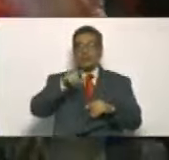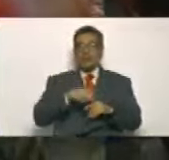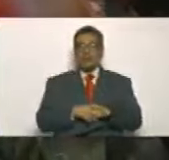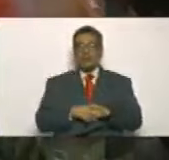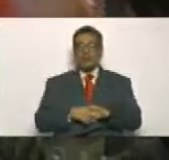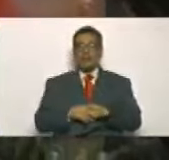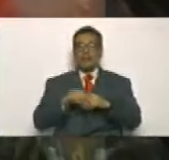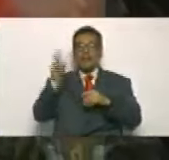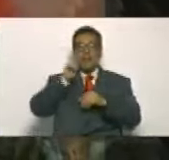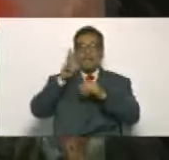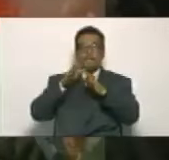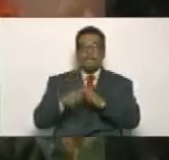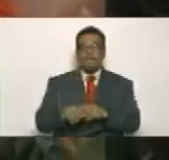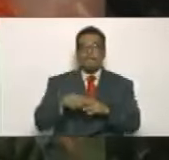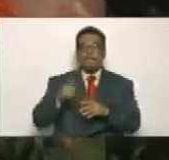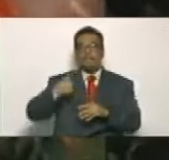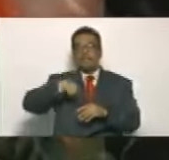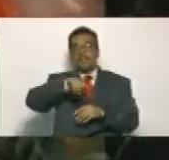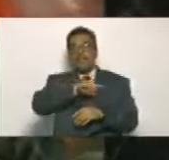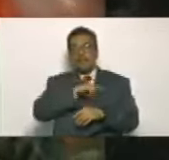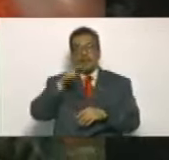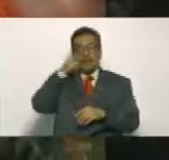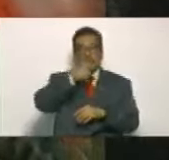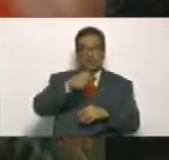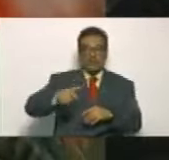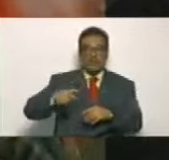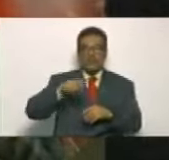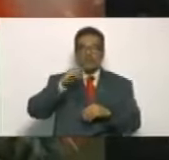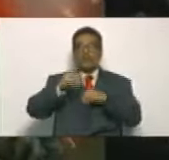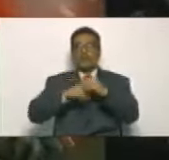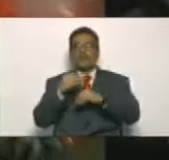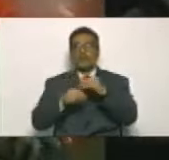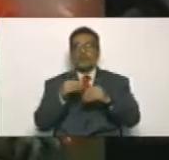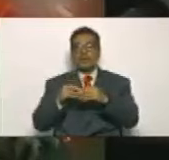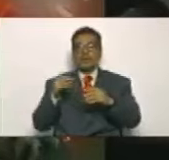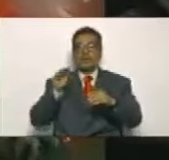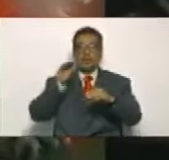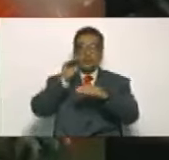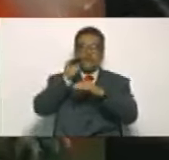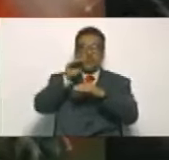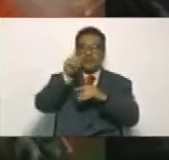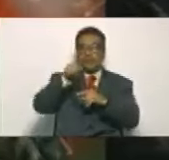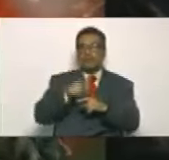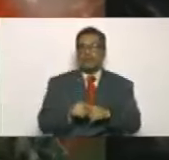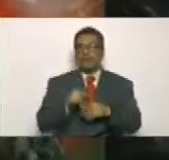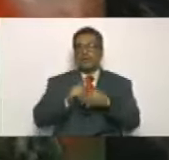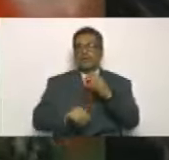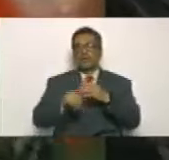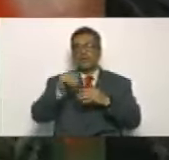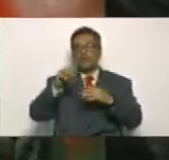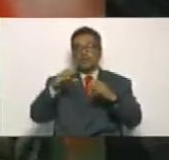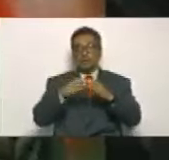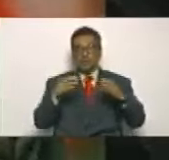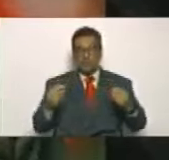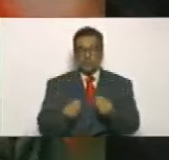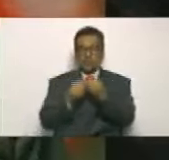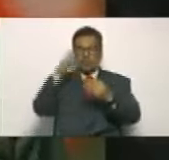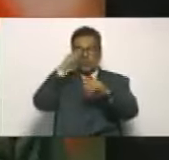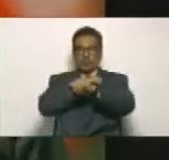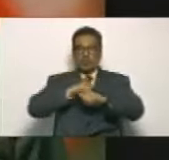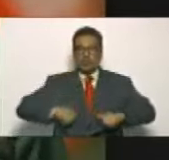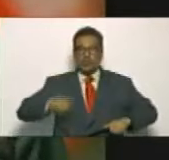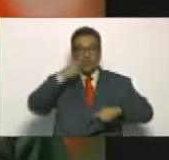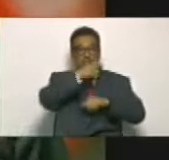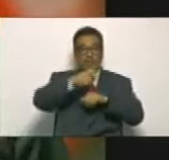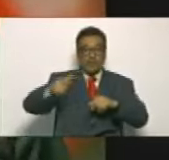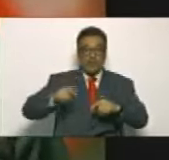los venezolanos para nuestro pueblo, para la realización de nuestro destino en unidad cívico-militar bajo el sistema